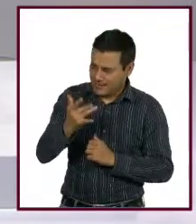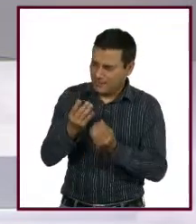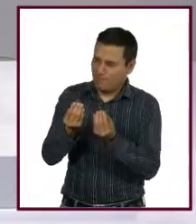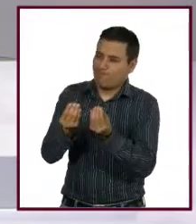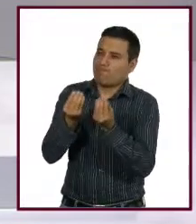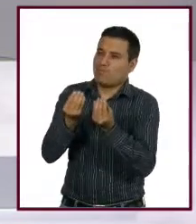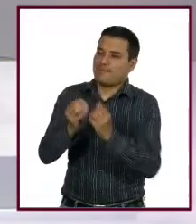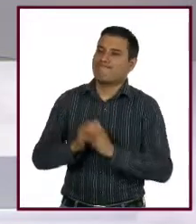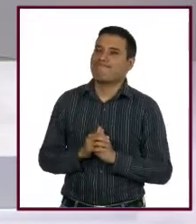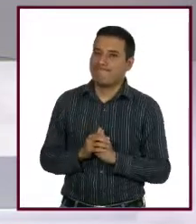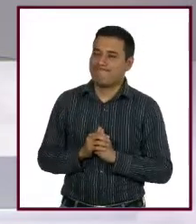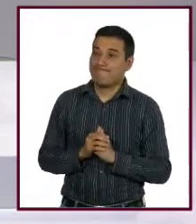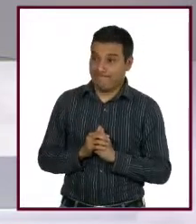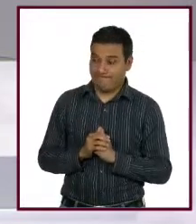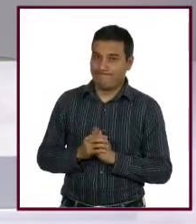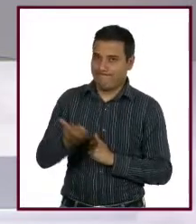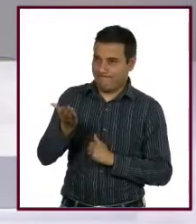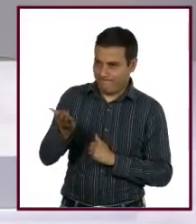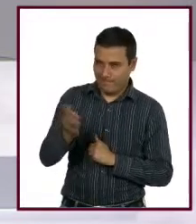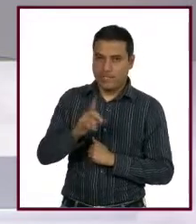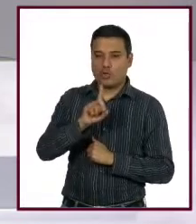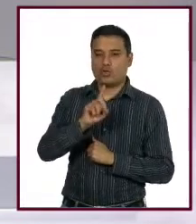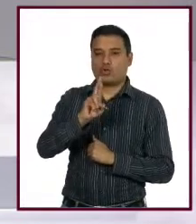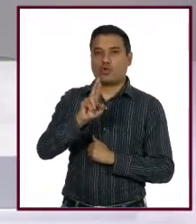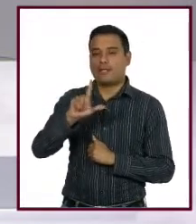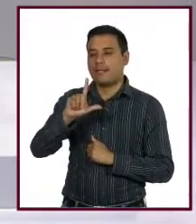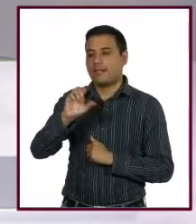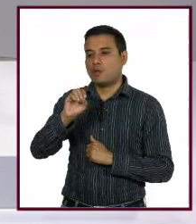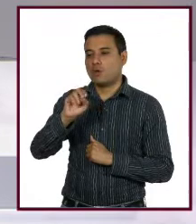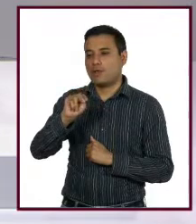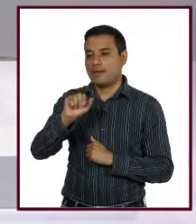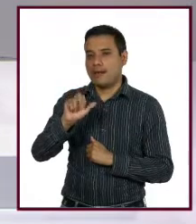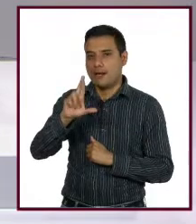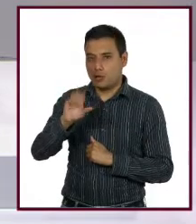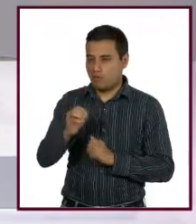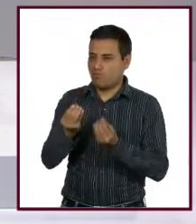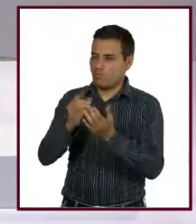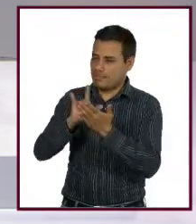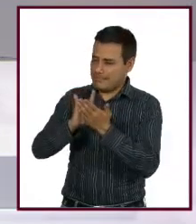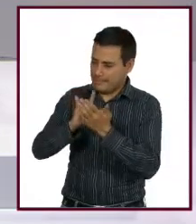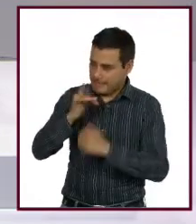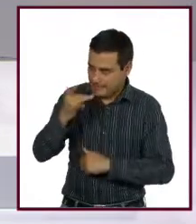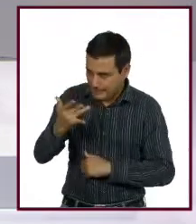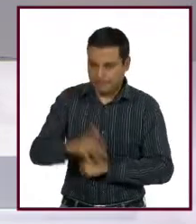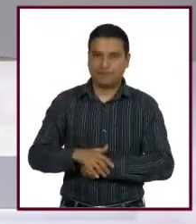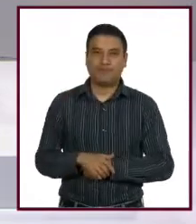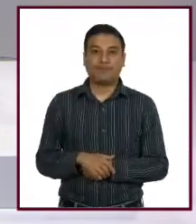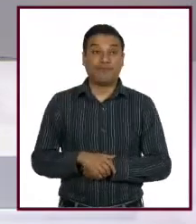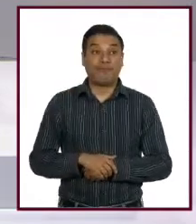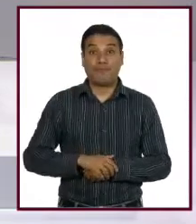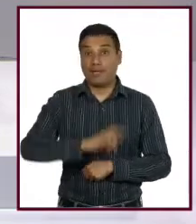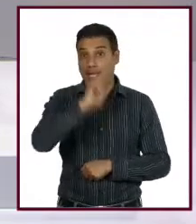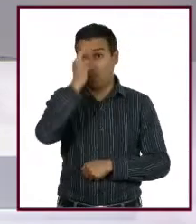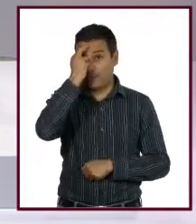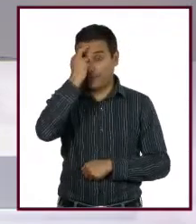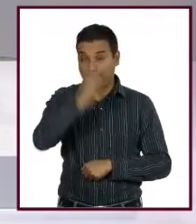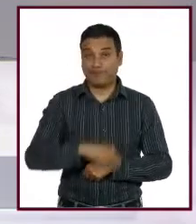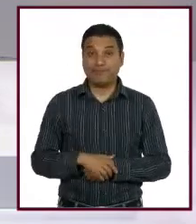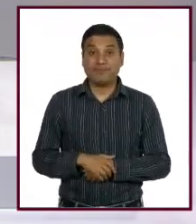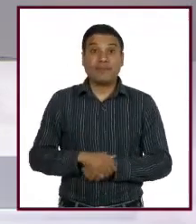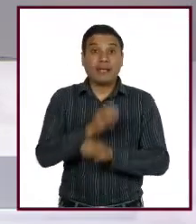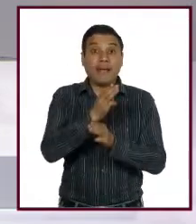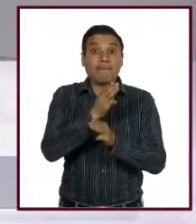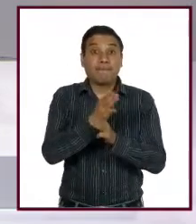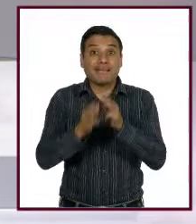Muchísimas gracias, doctor Leonardo Arturo Biguri Sandoval. Muchas gracias. Bueno, y recuerden que el material